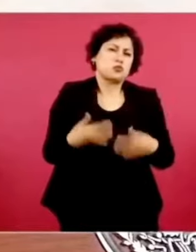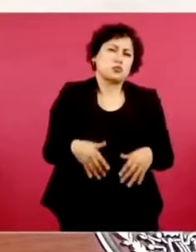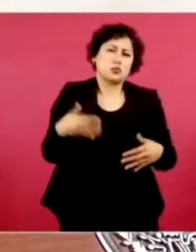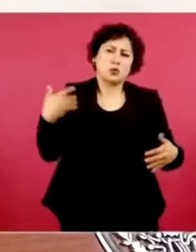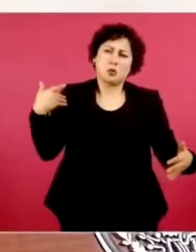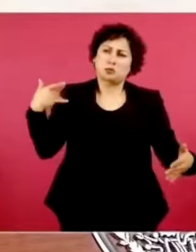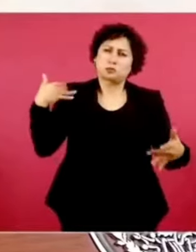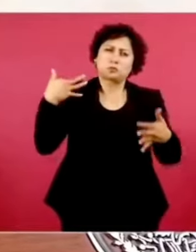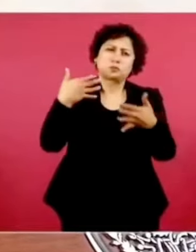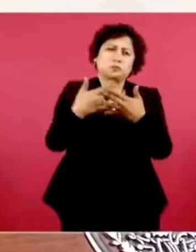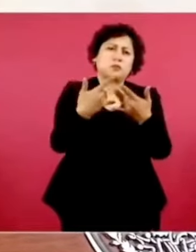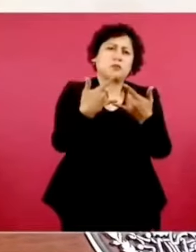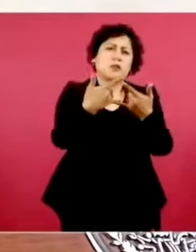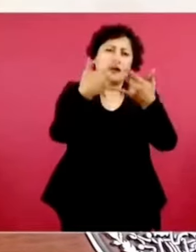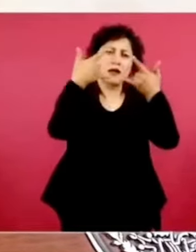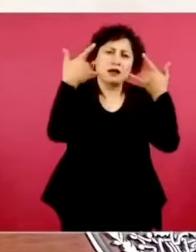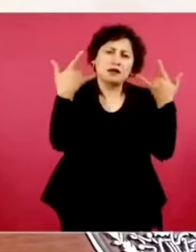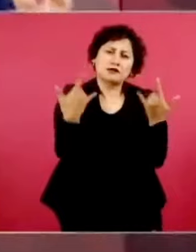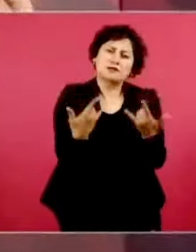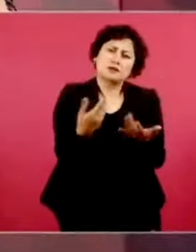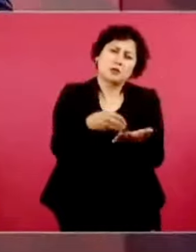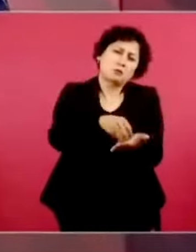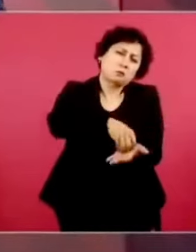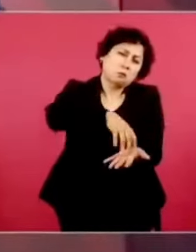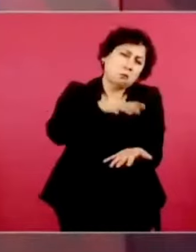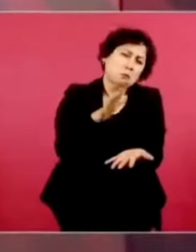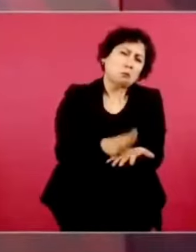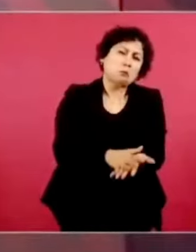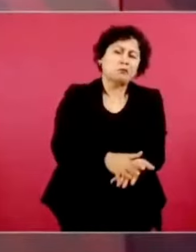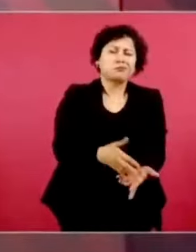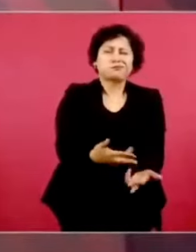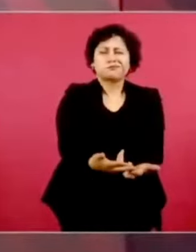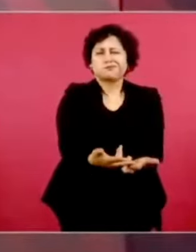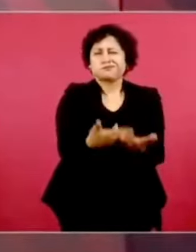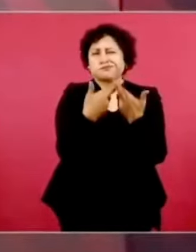ejemplar. Entonces, esas dos vertientes